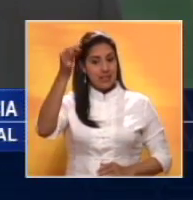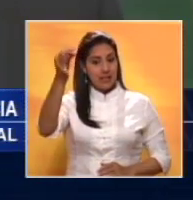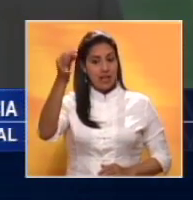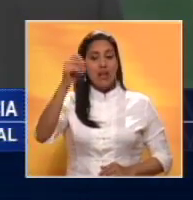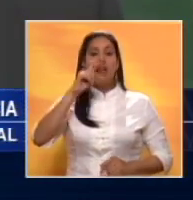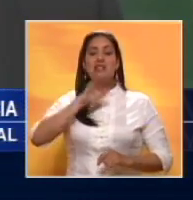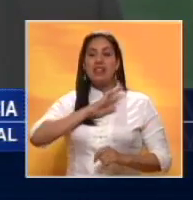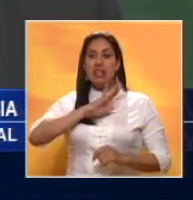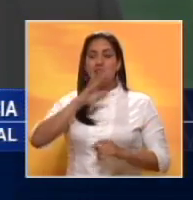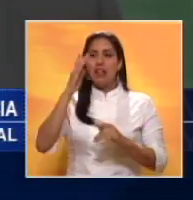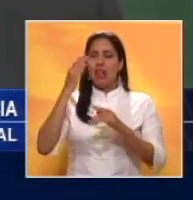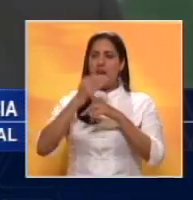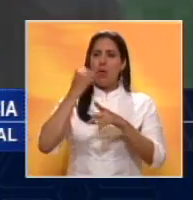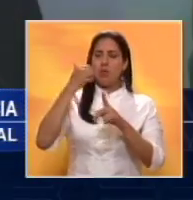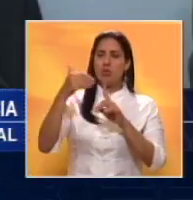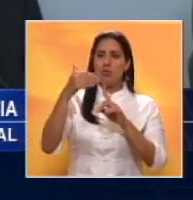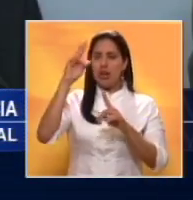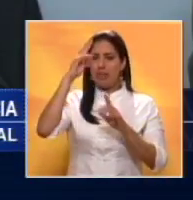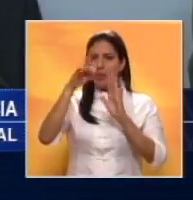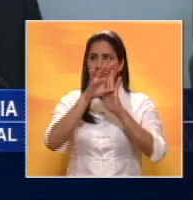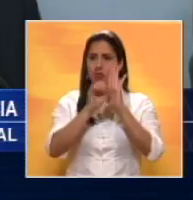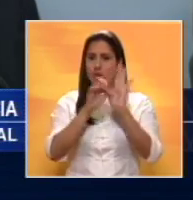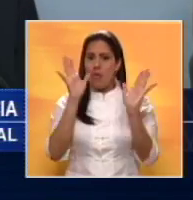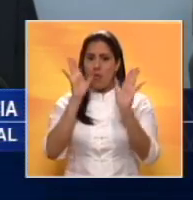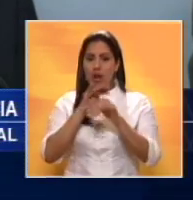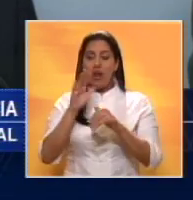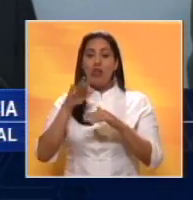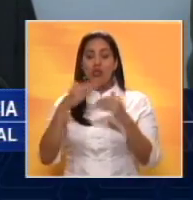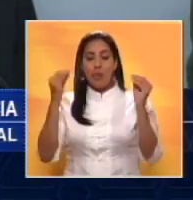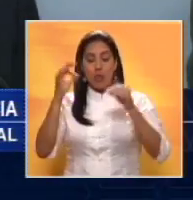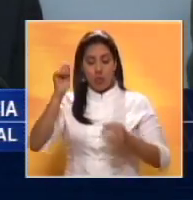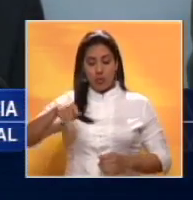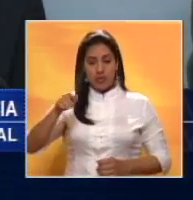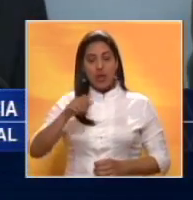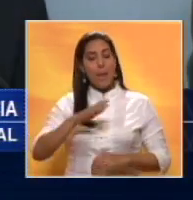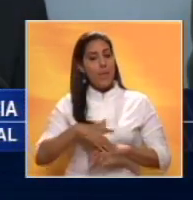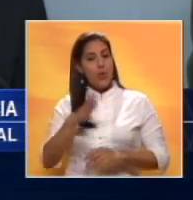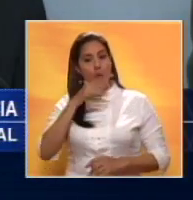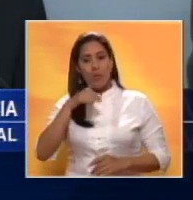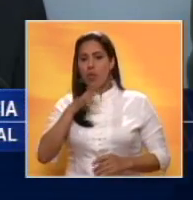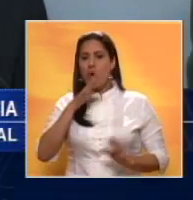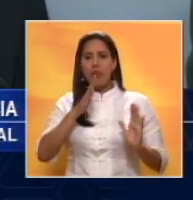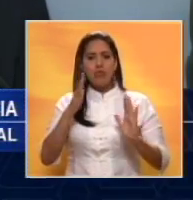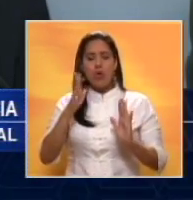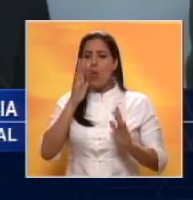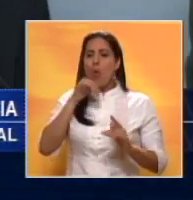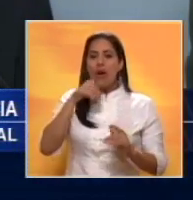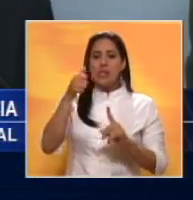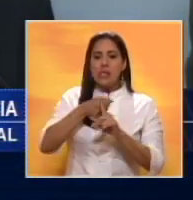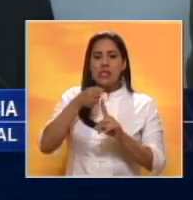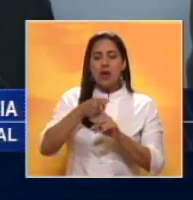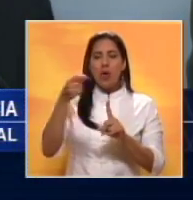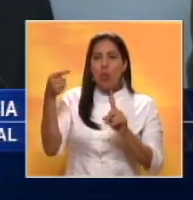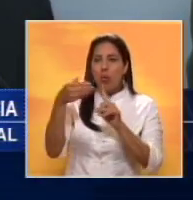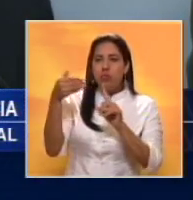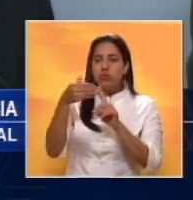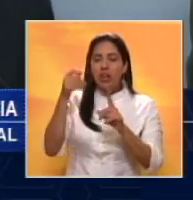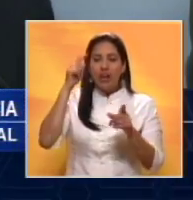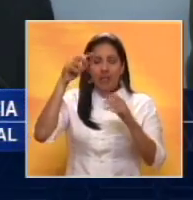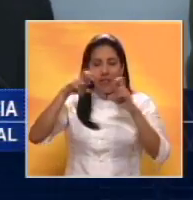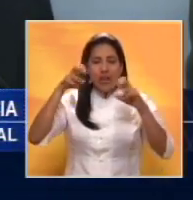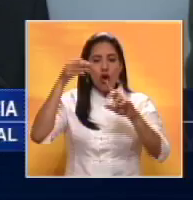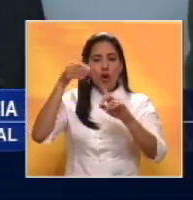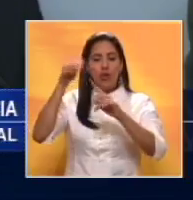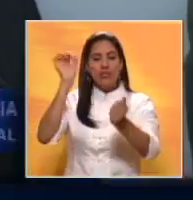ha sobrepasado sus límites constitucionales. De acuerdo a los juristas, Janot mantiene un obstinado empeño en encontrar elementos